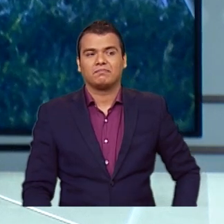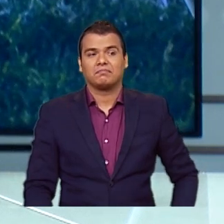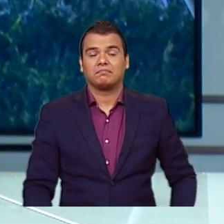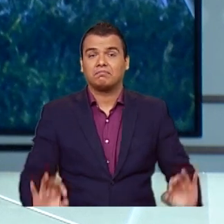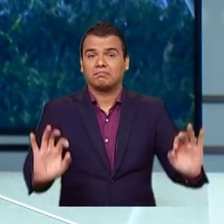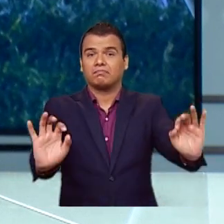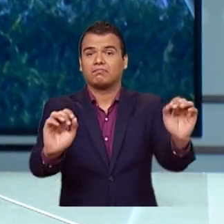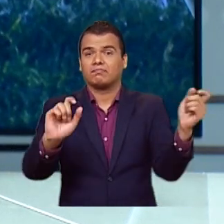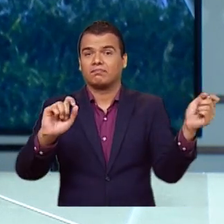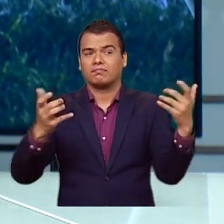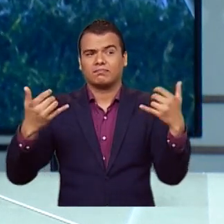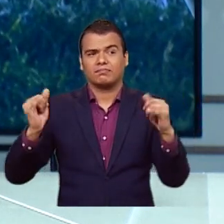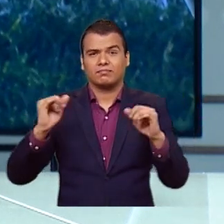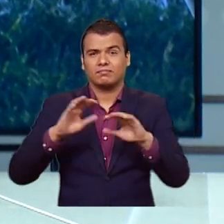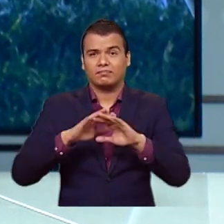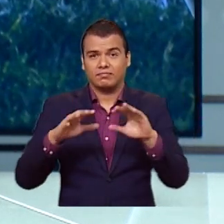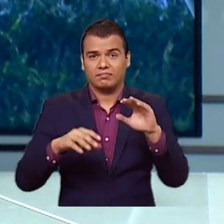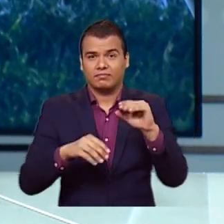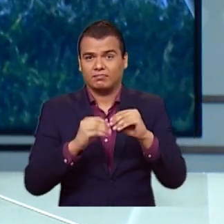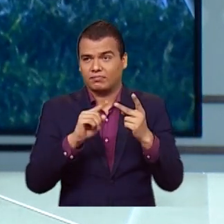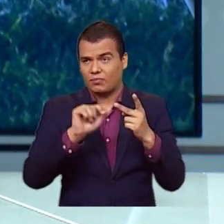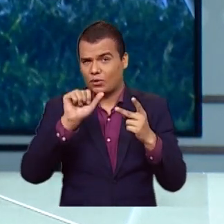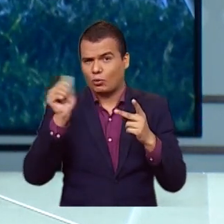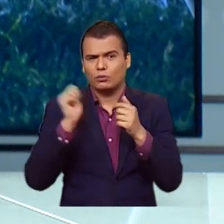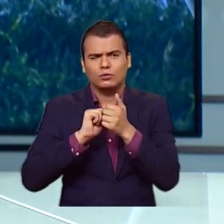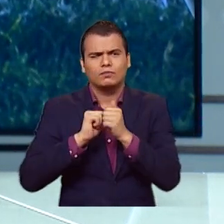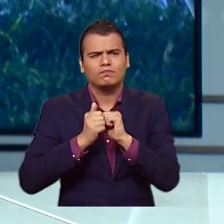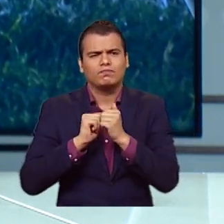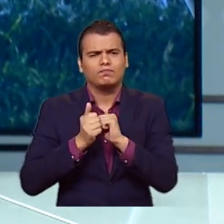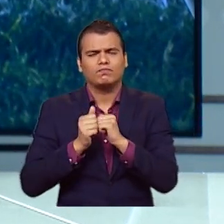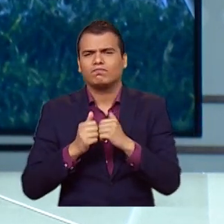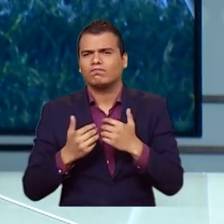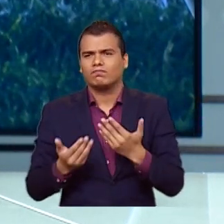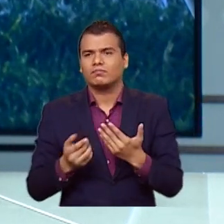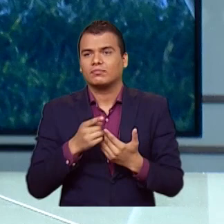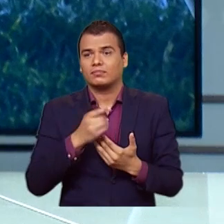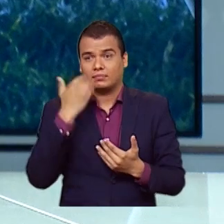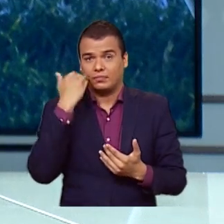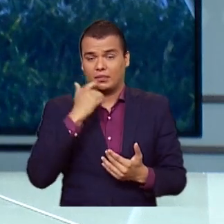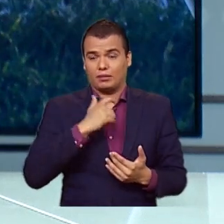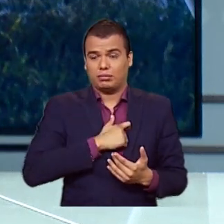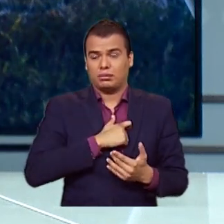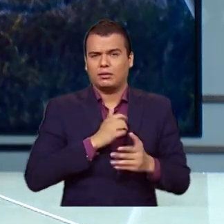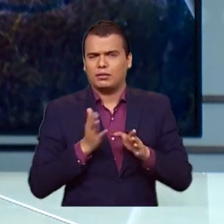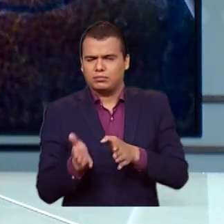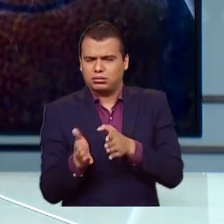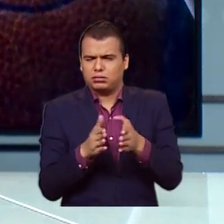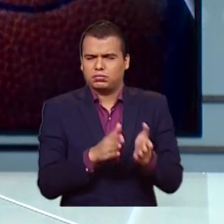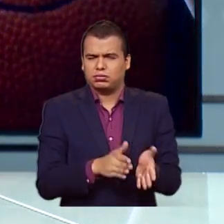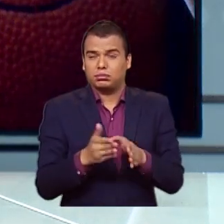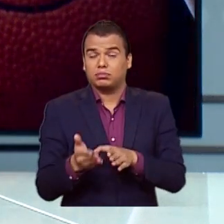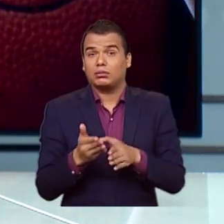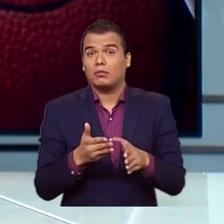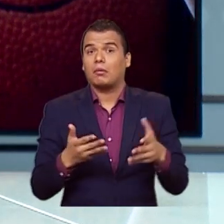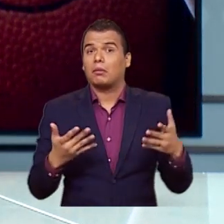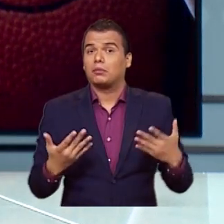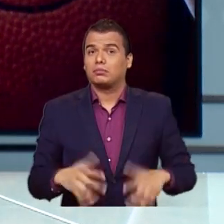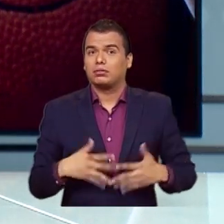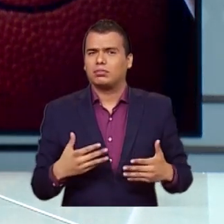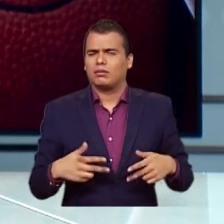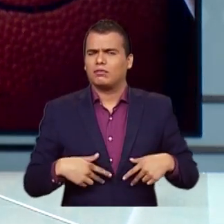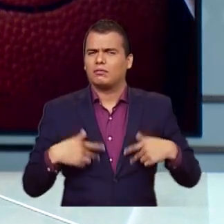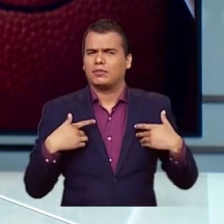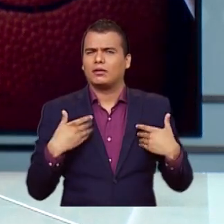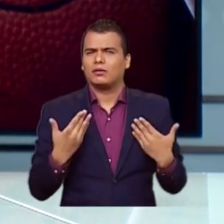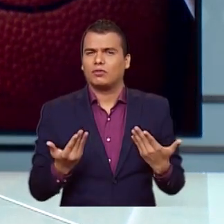Dejemos el fútbol y pasemos a otra actividad deportiva. Así vive la cuarentena una campeona de patinaje que la ha tomado para